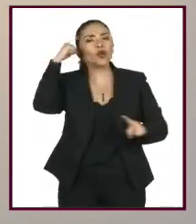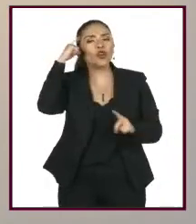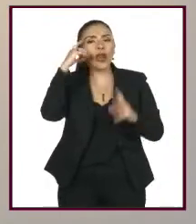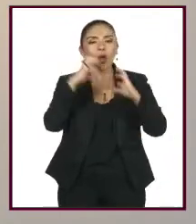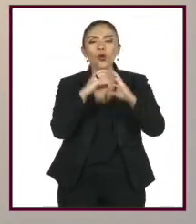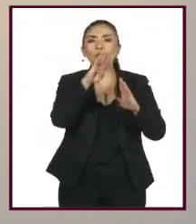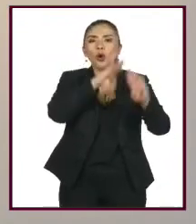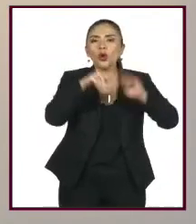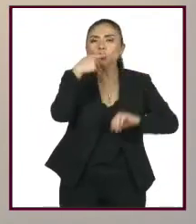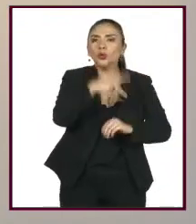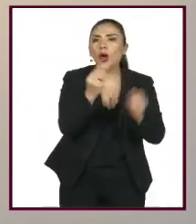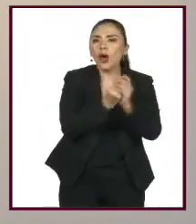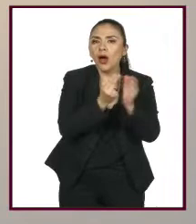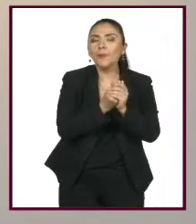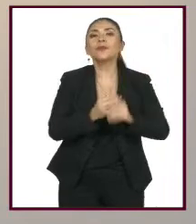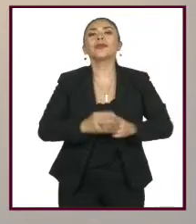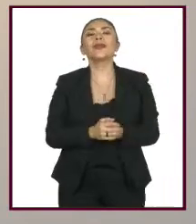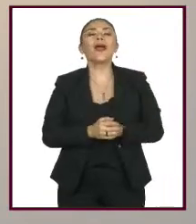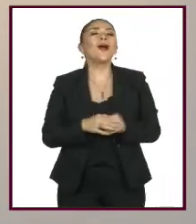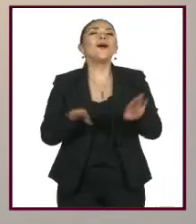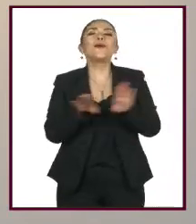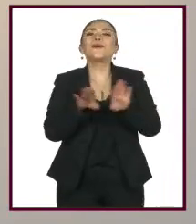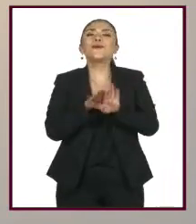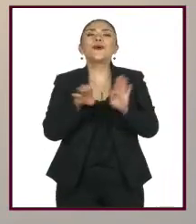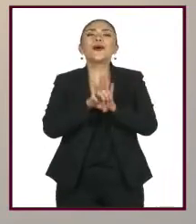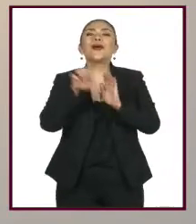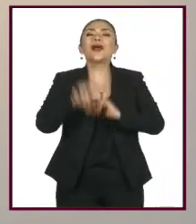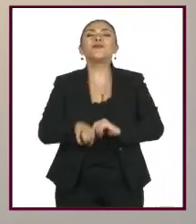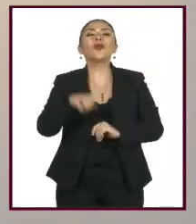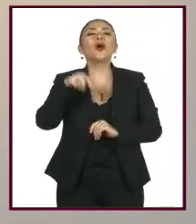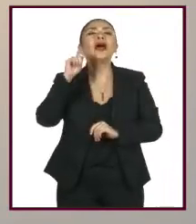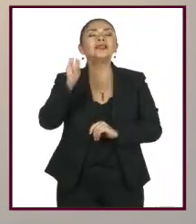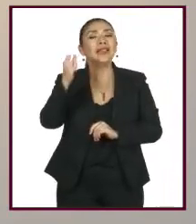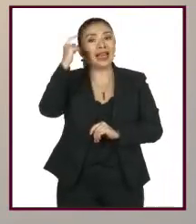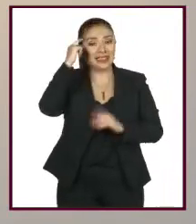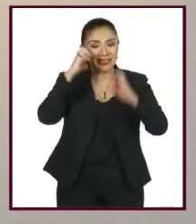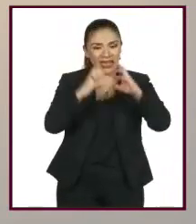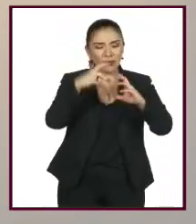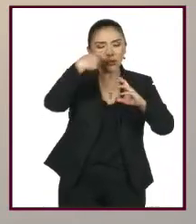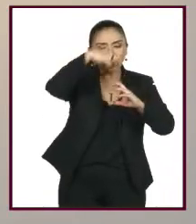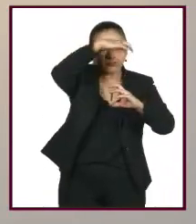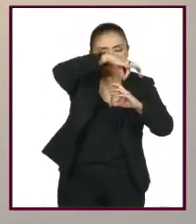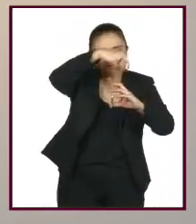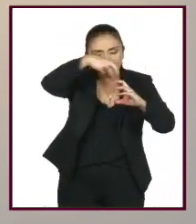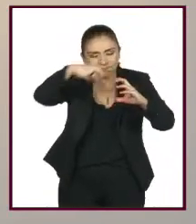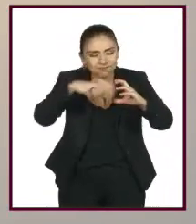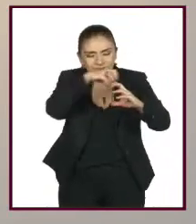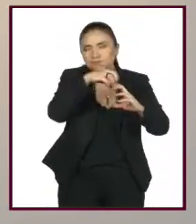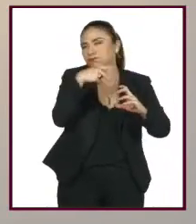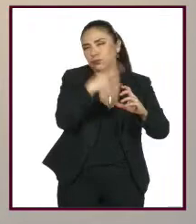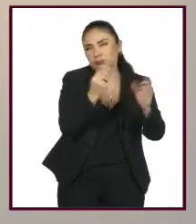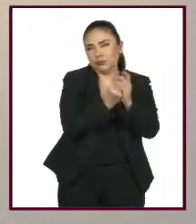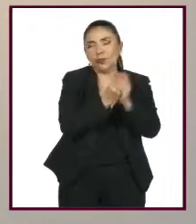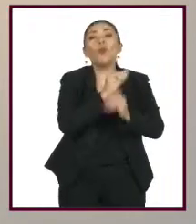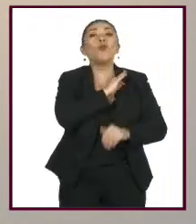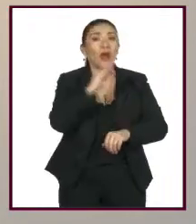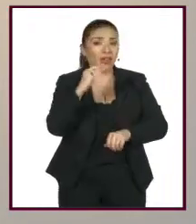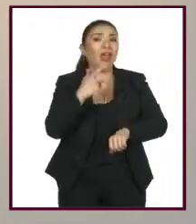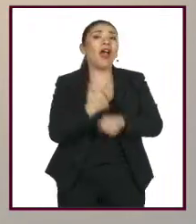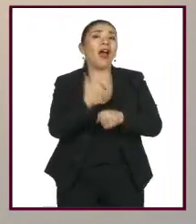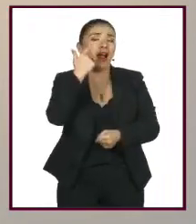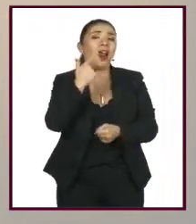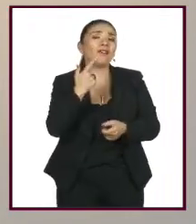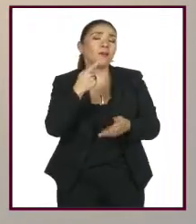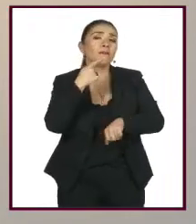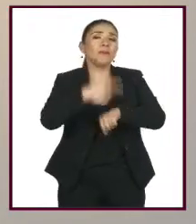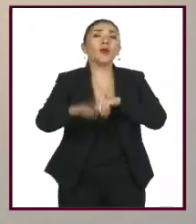Como les mencionaba, la mielinización de estas áreas cerebrales específicas a esta edad hay mucho mayor riesgo porque aún está